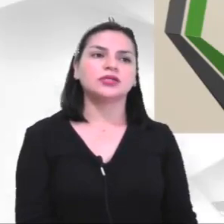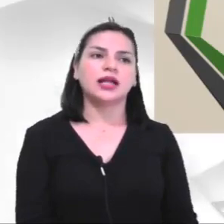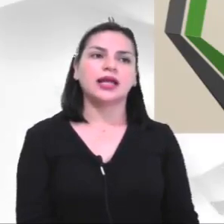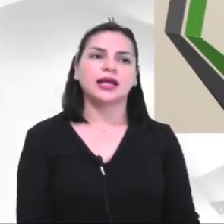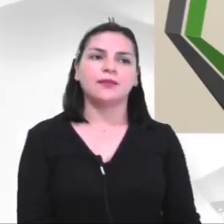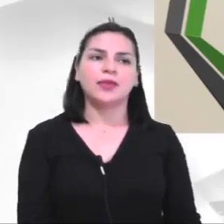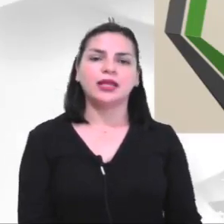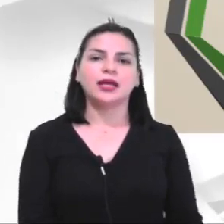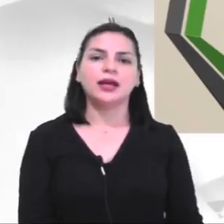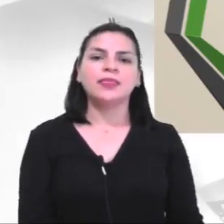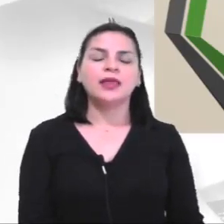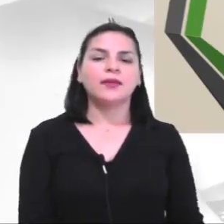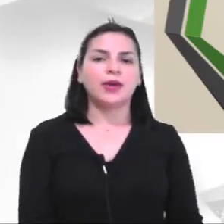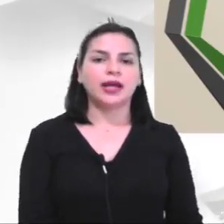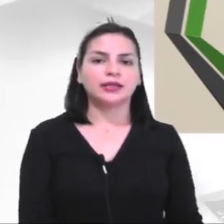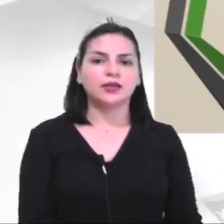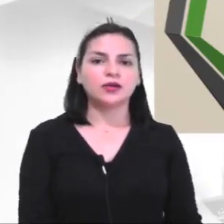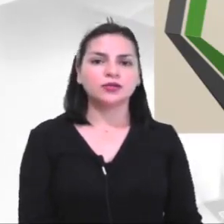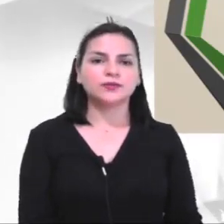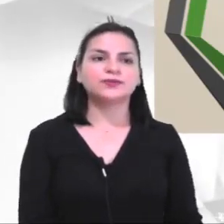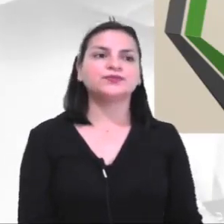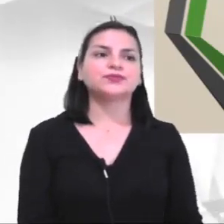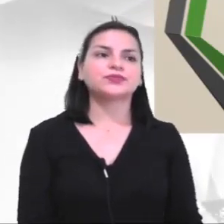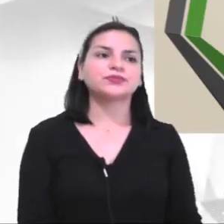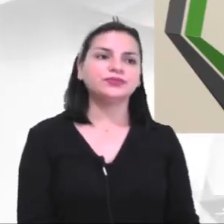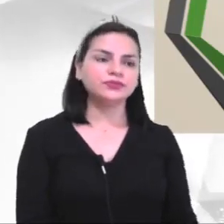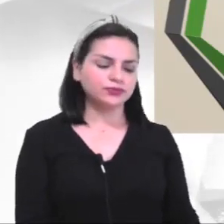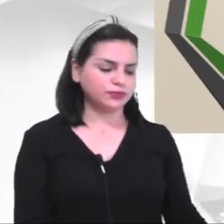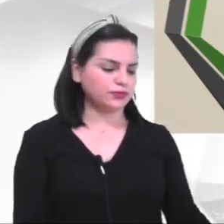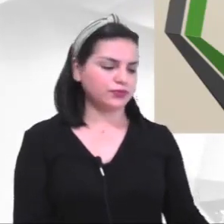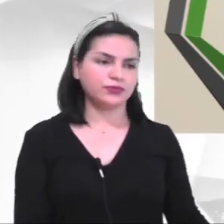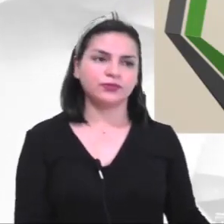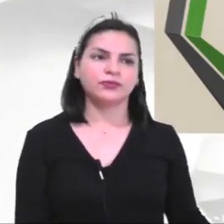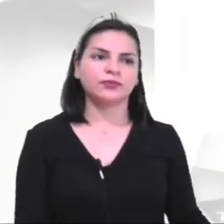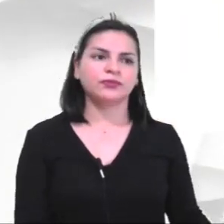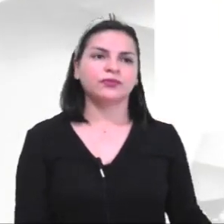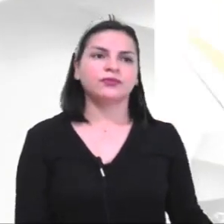Movilidad Social en América, parte 2.